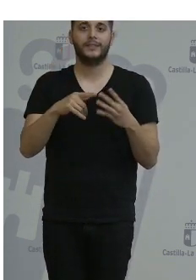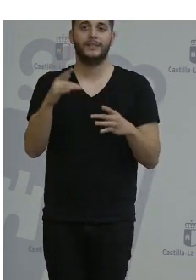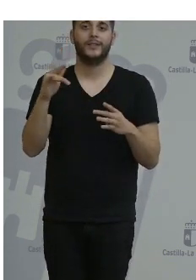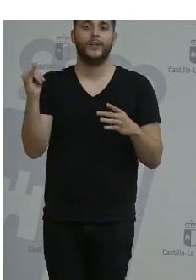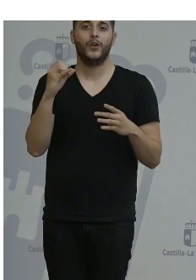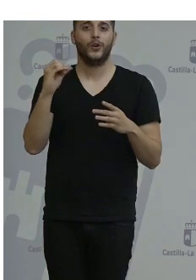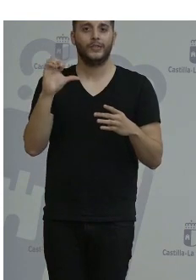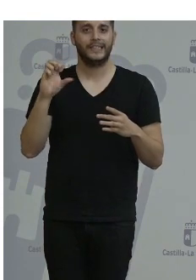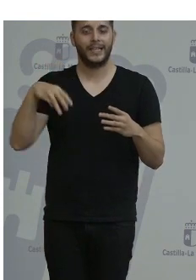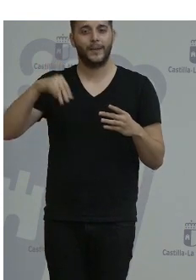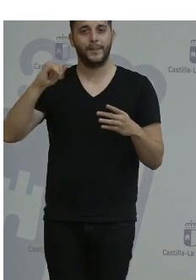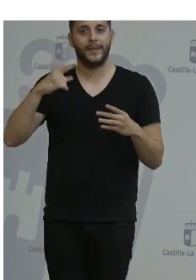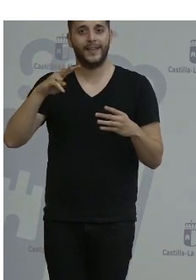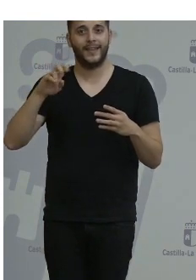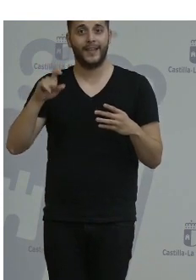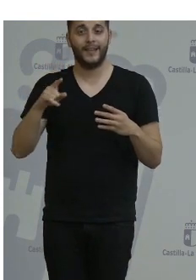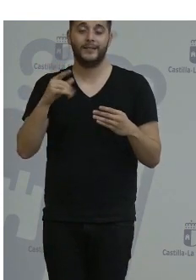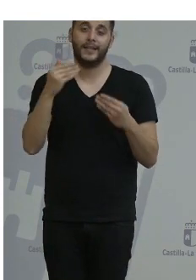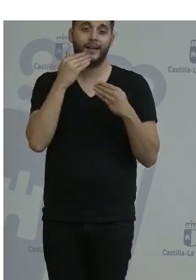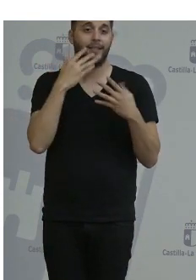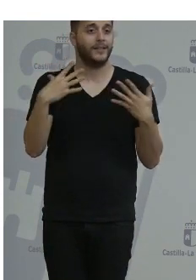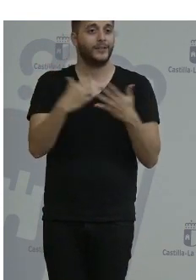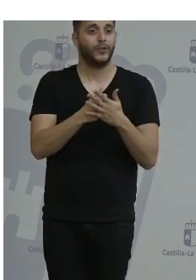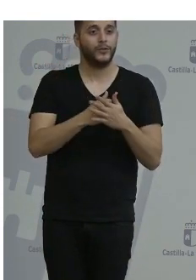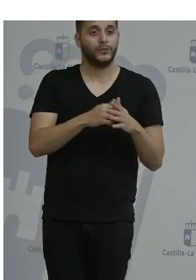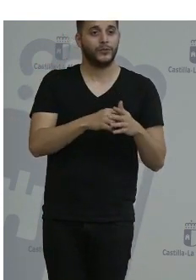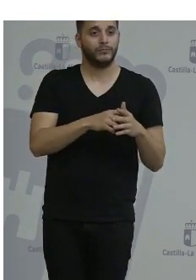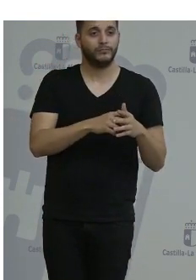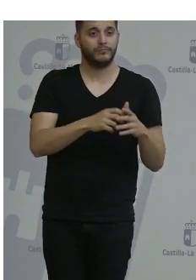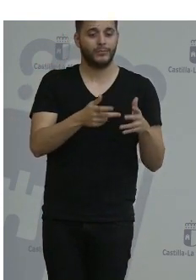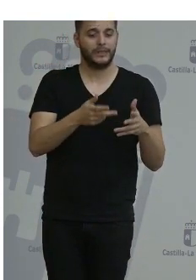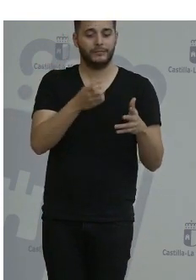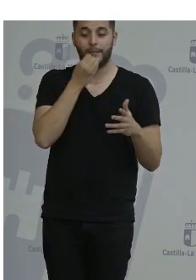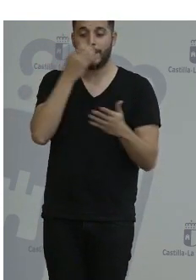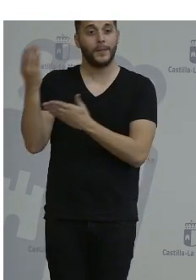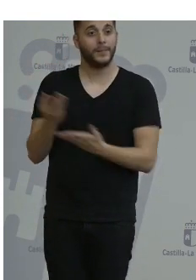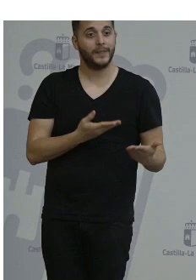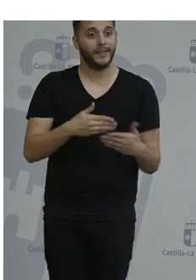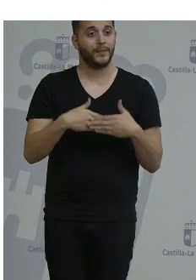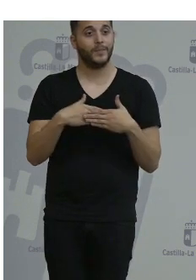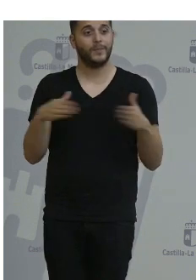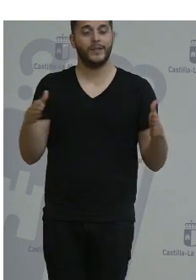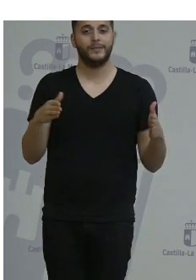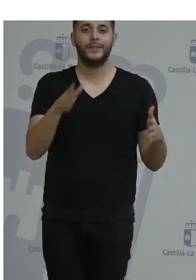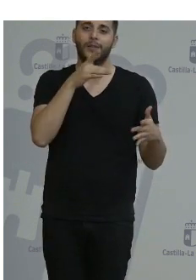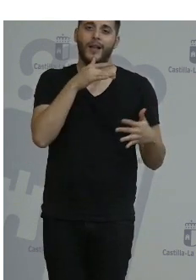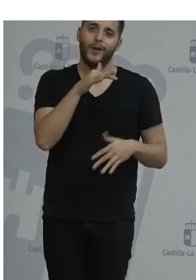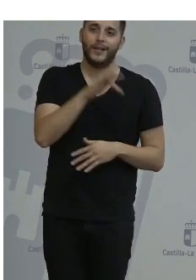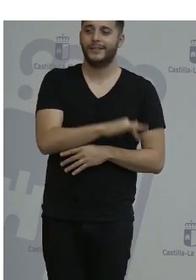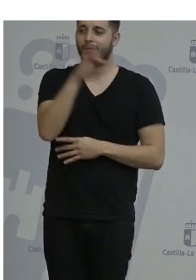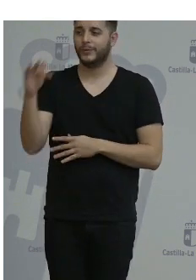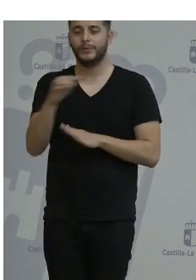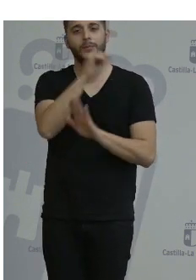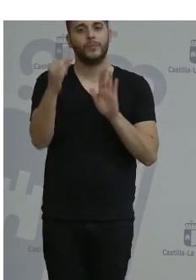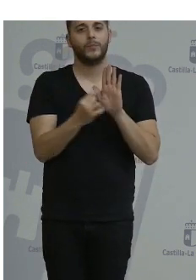Muchas gracias a todos los que nos habéis acompañado en esta bienvenida. Y, bueno, pues ya damos paso al siguiente